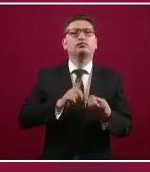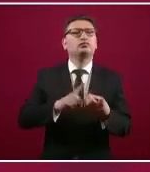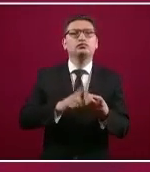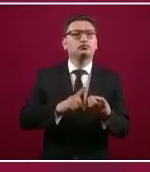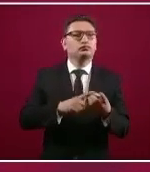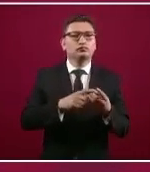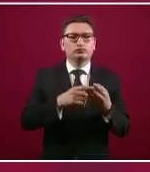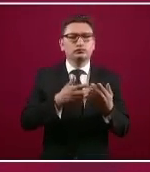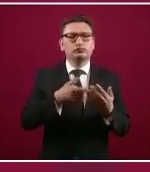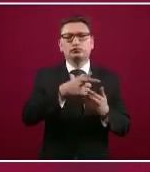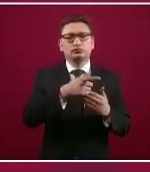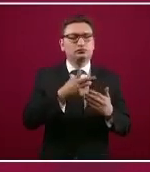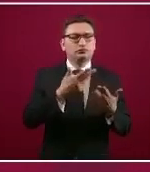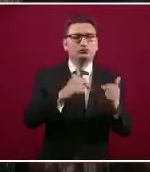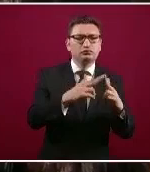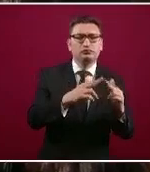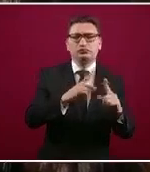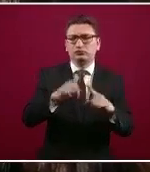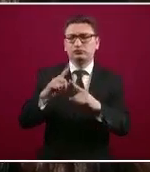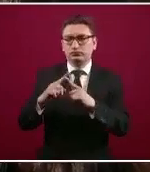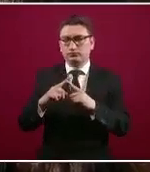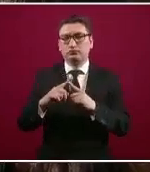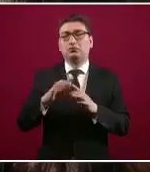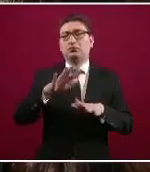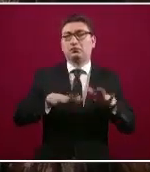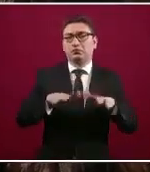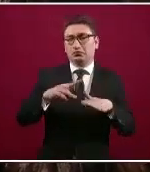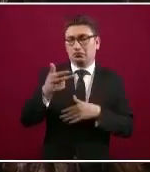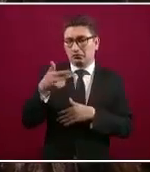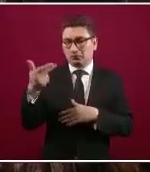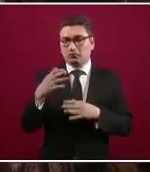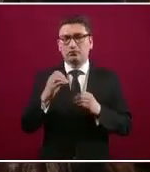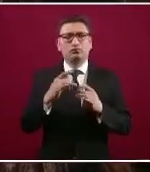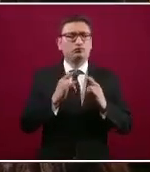campamentos de manera muy